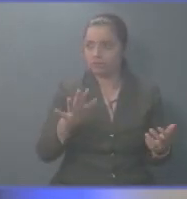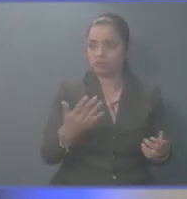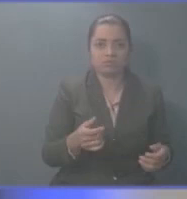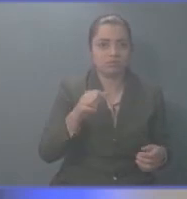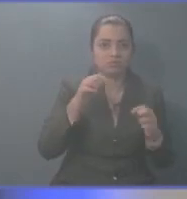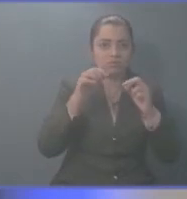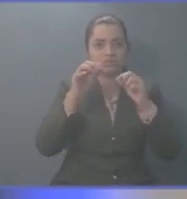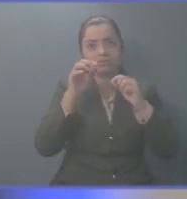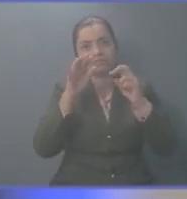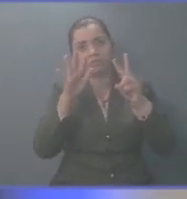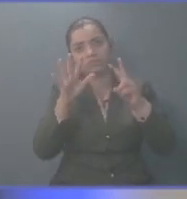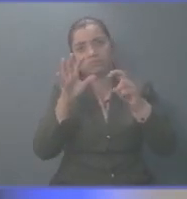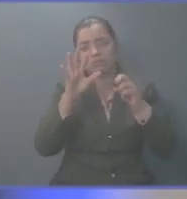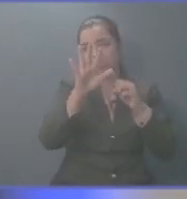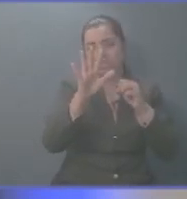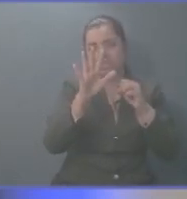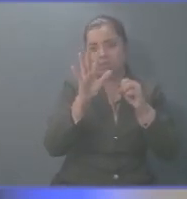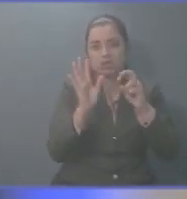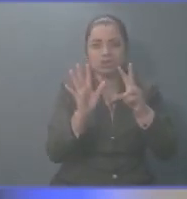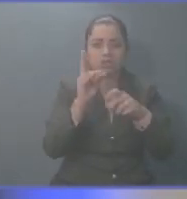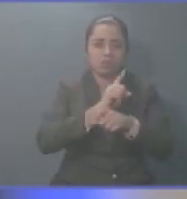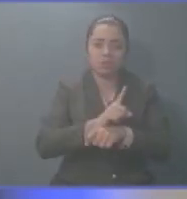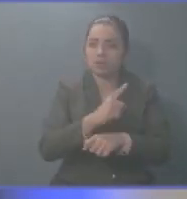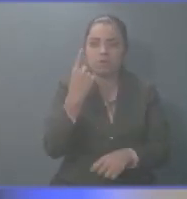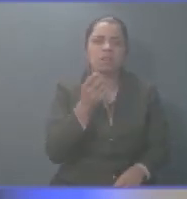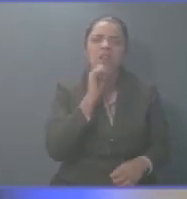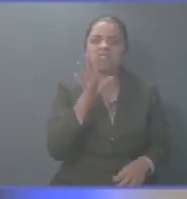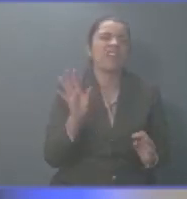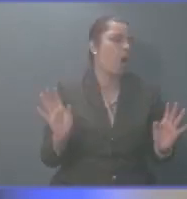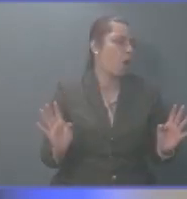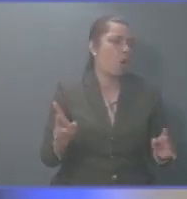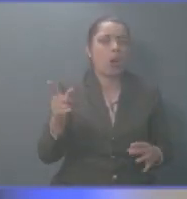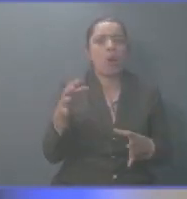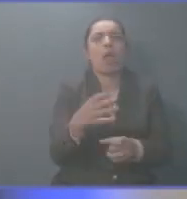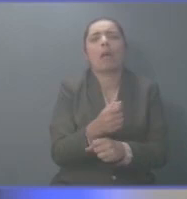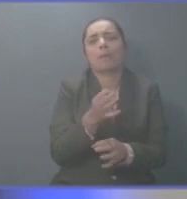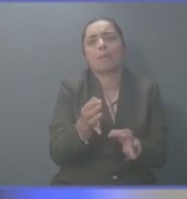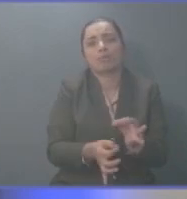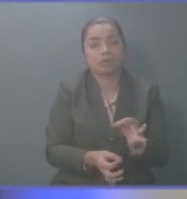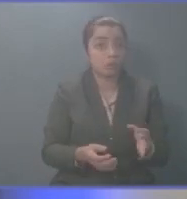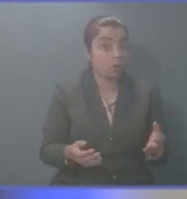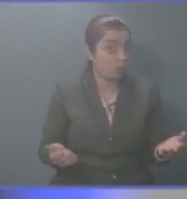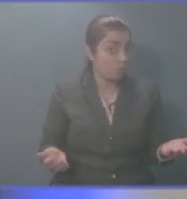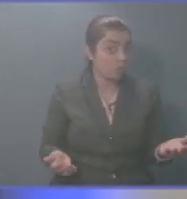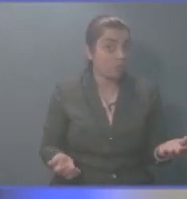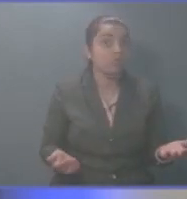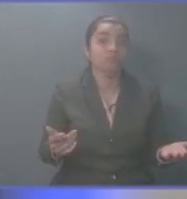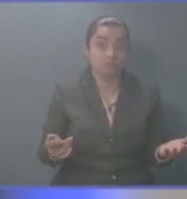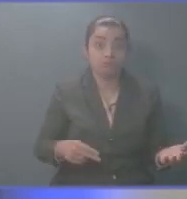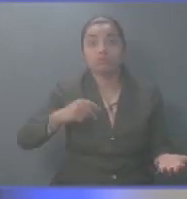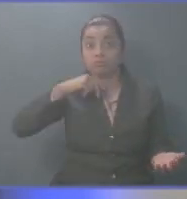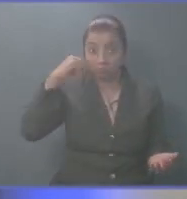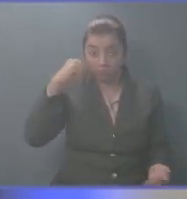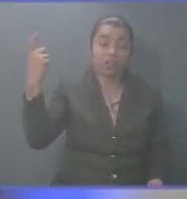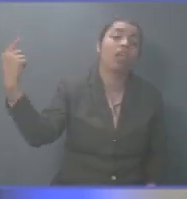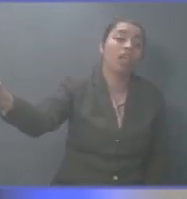5 o 7 minutos. De repente hay personas que señalan que fue un breve lapso, pero al final se hizo. Y yo sí quiero hacer